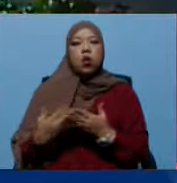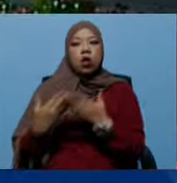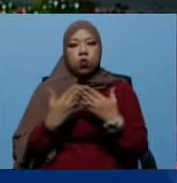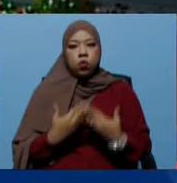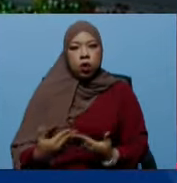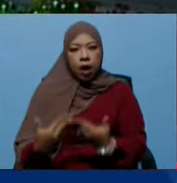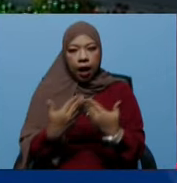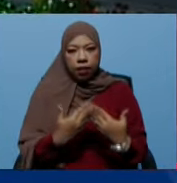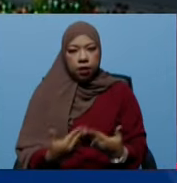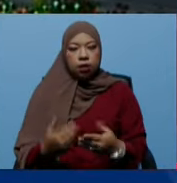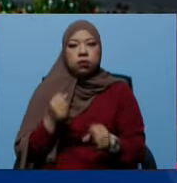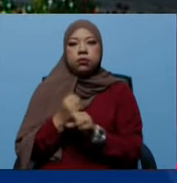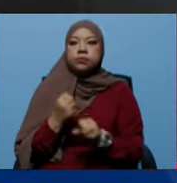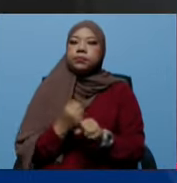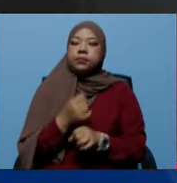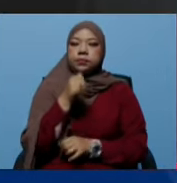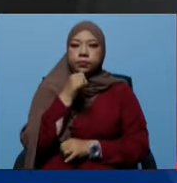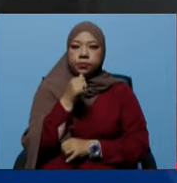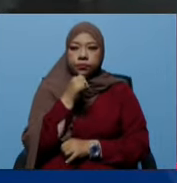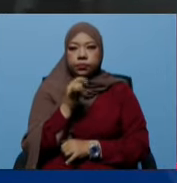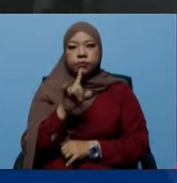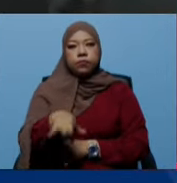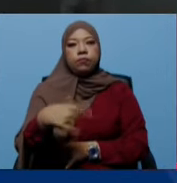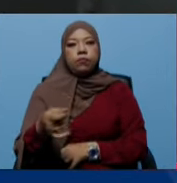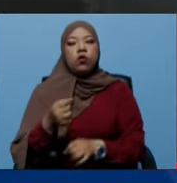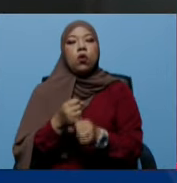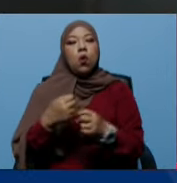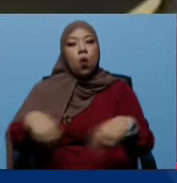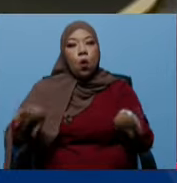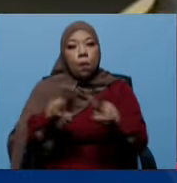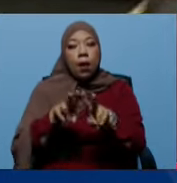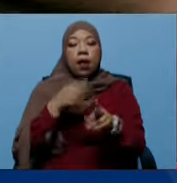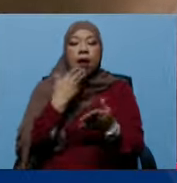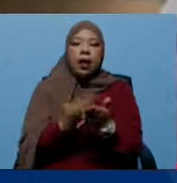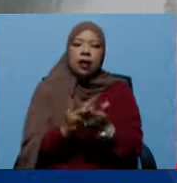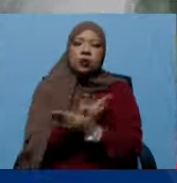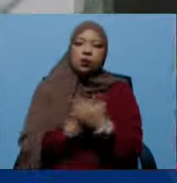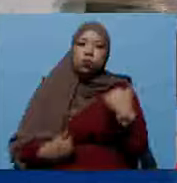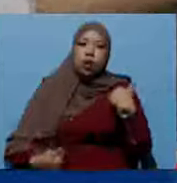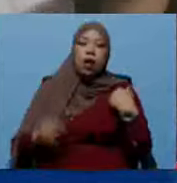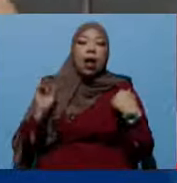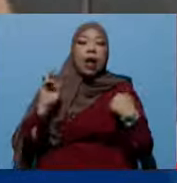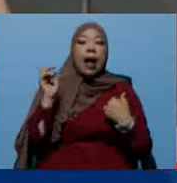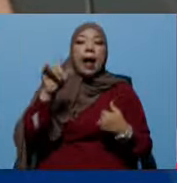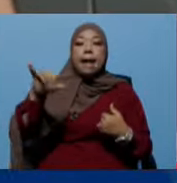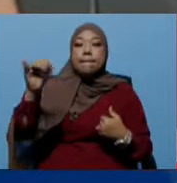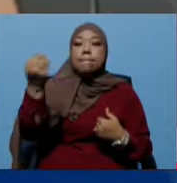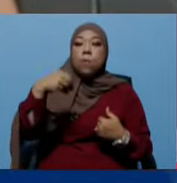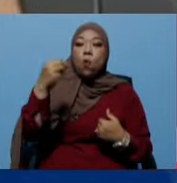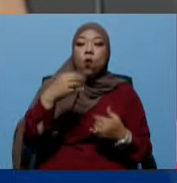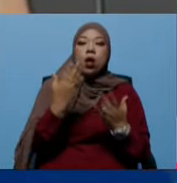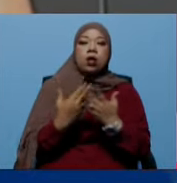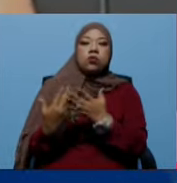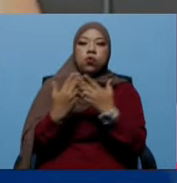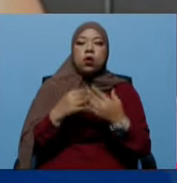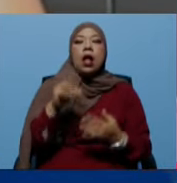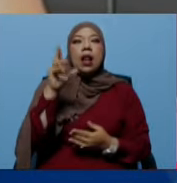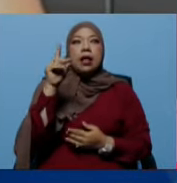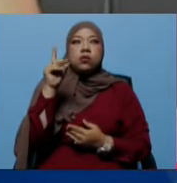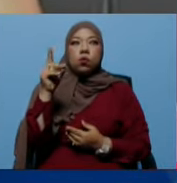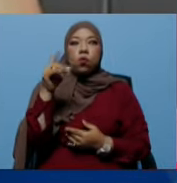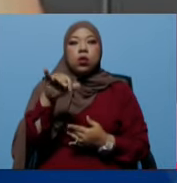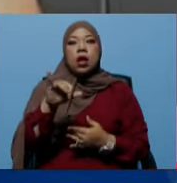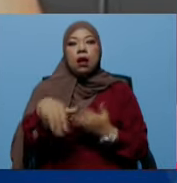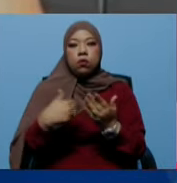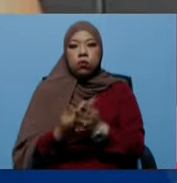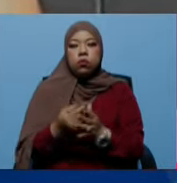una matrícula que se ha venido incrementando. Por supuesto, lo valoramos y lo agradecemos como universidad porque es la segunda sede, presidente, que usted